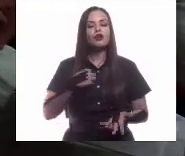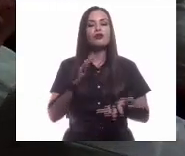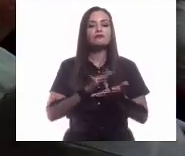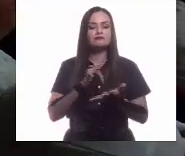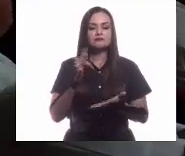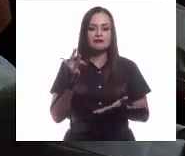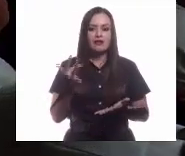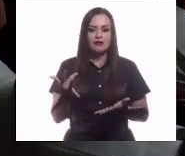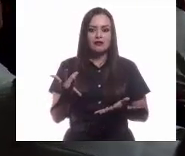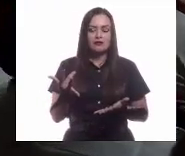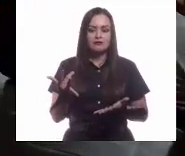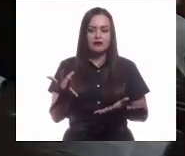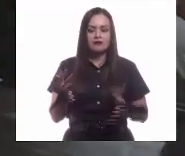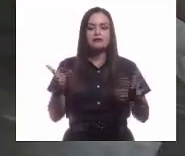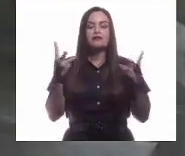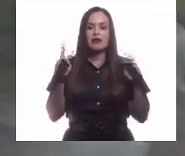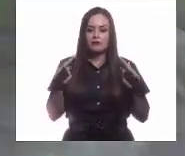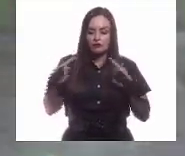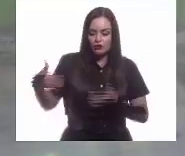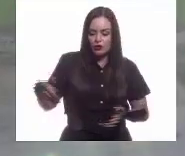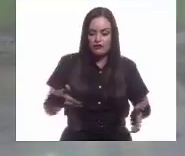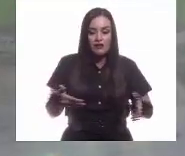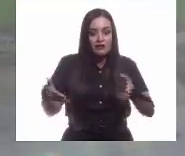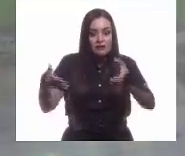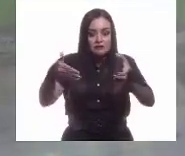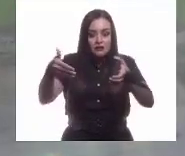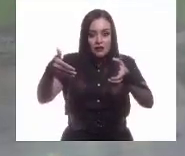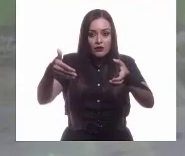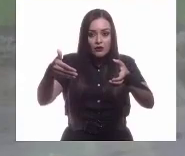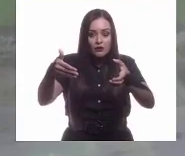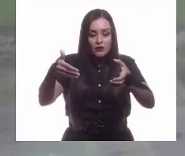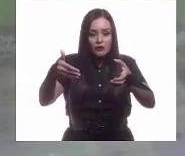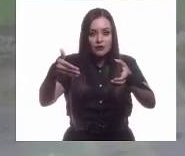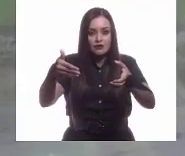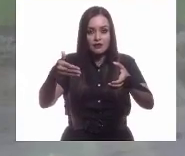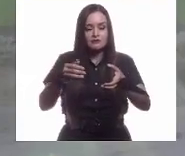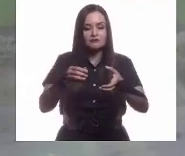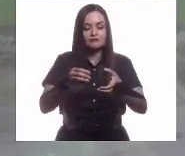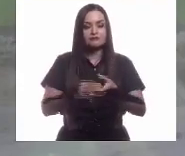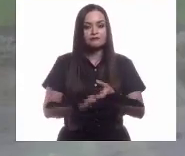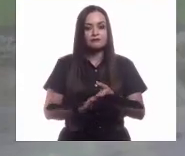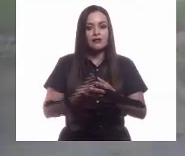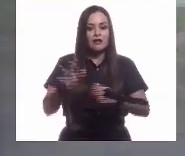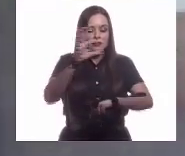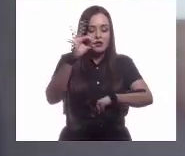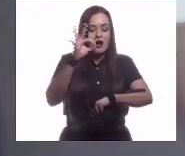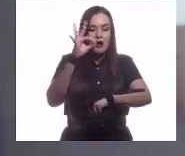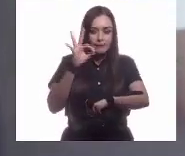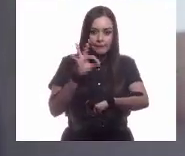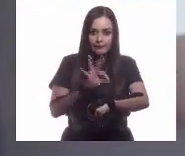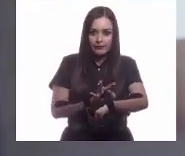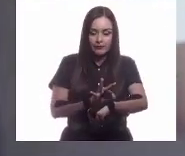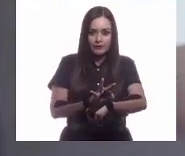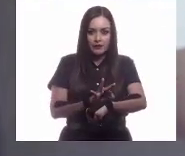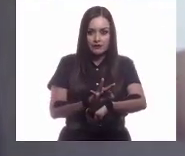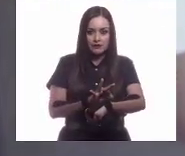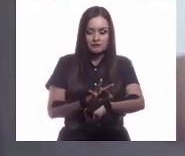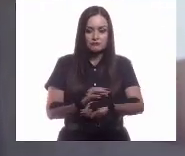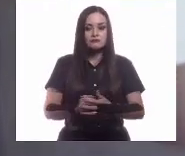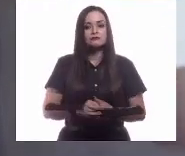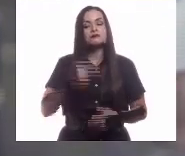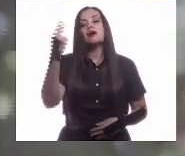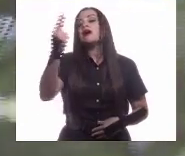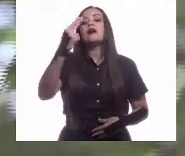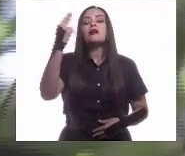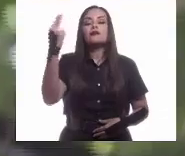Quiero agradecer a los habitantes de las colonias piloto, quiero agradecer al World Mosquito Program. Quiero agradecer a la Universidad